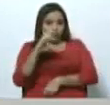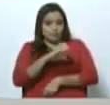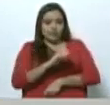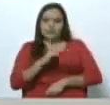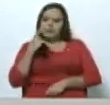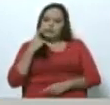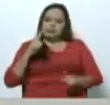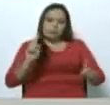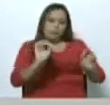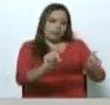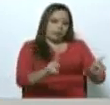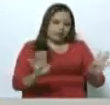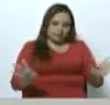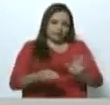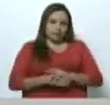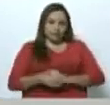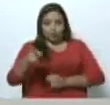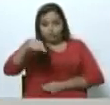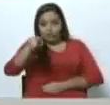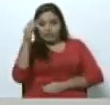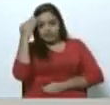bueno, ustedes saben.